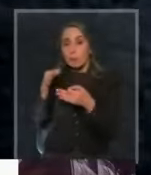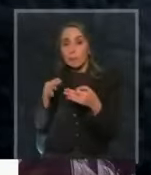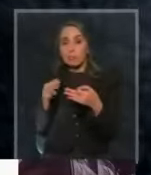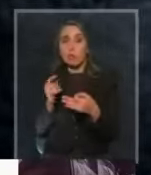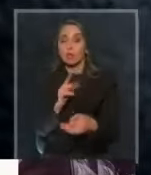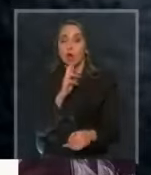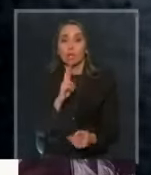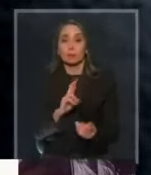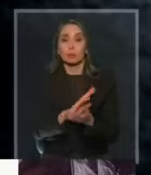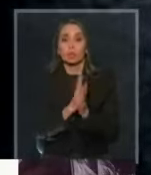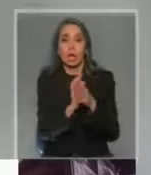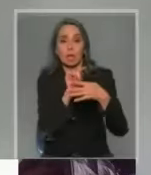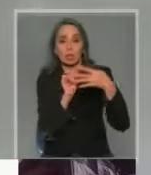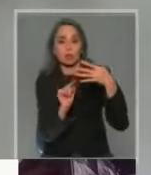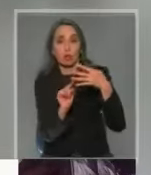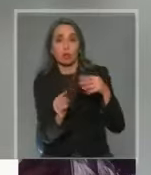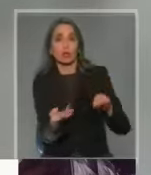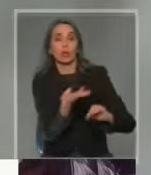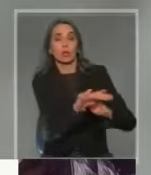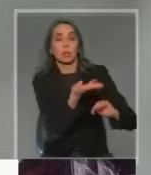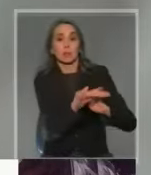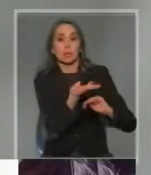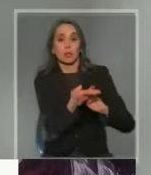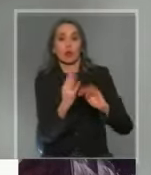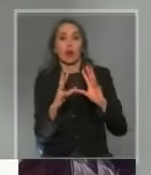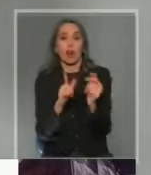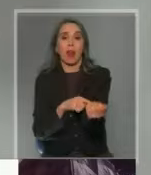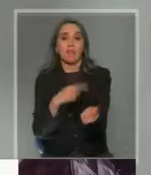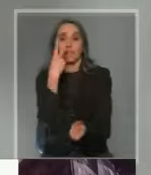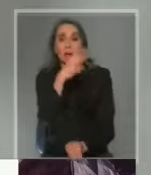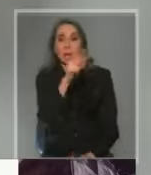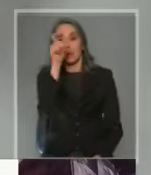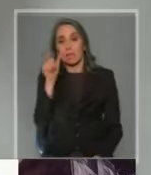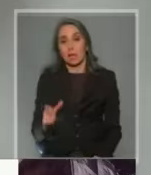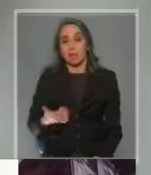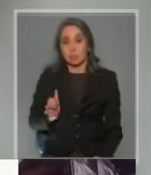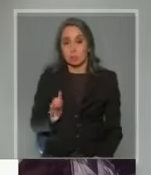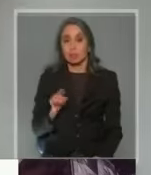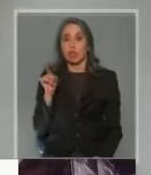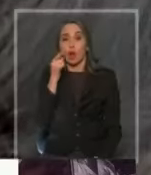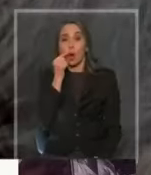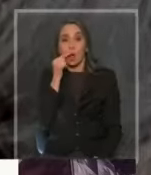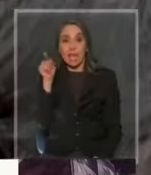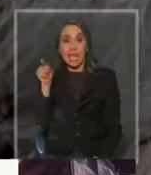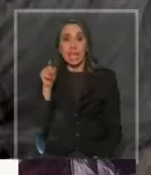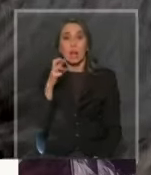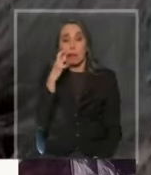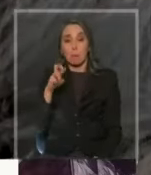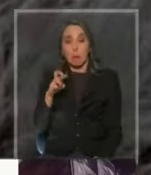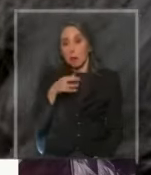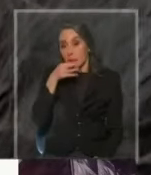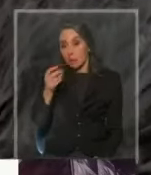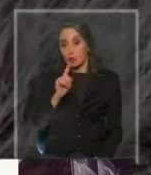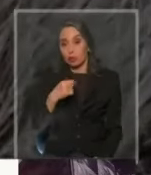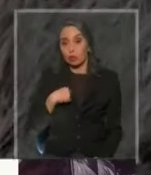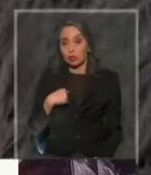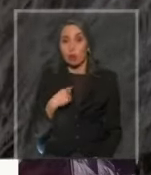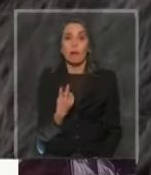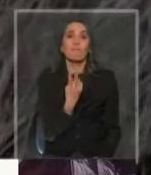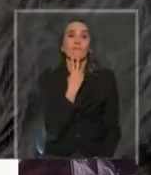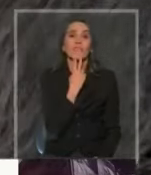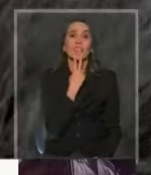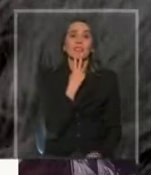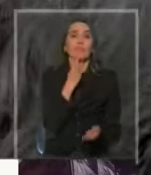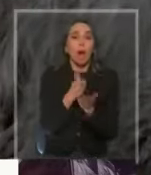a todos los requerimientos realizados por la familia del inspector. Porque él también, como papá, decía, no, yo voy a vivir